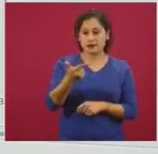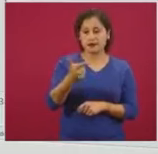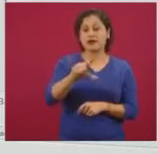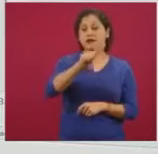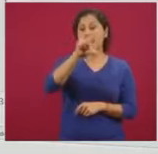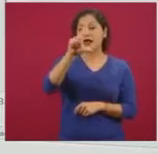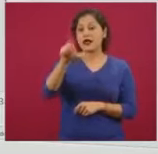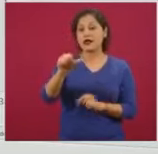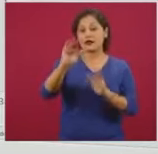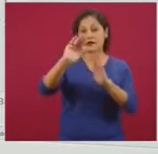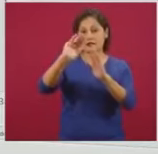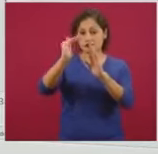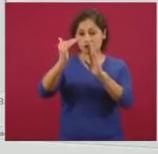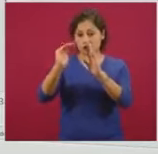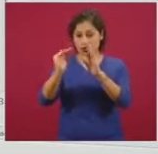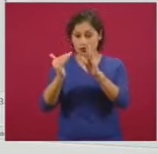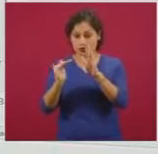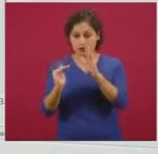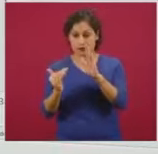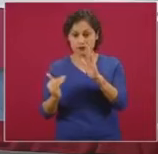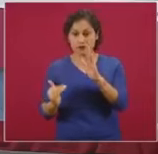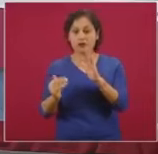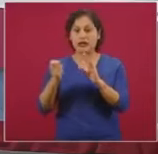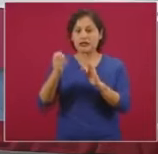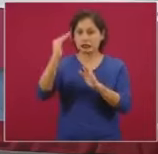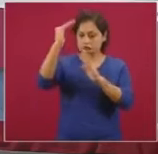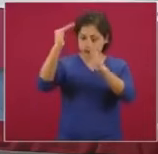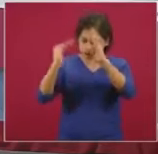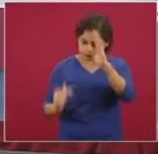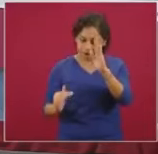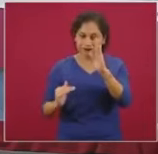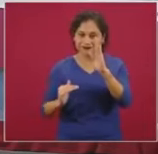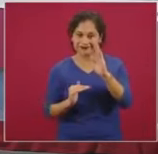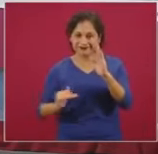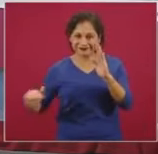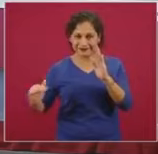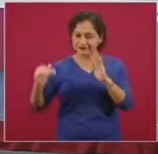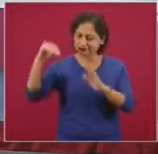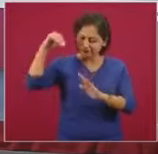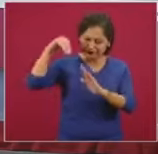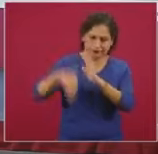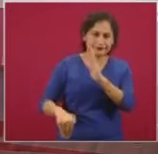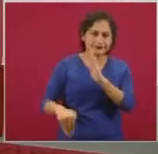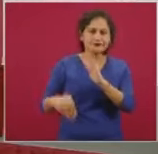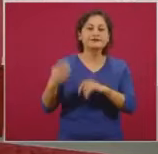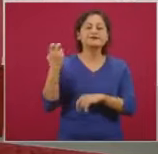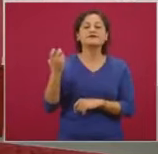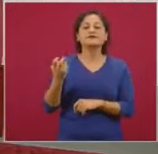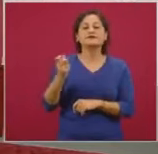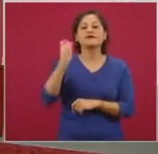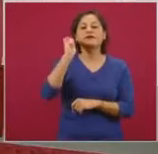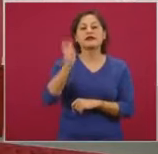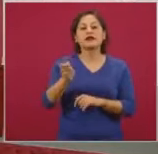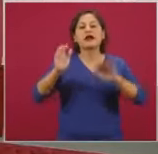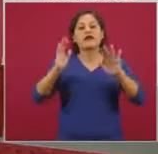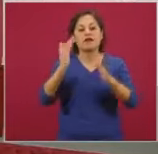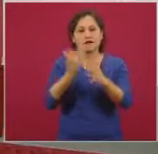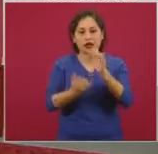un descenso. Estos descensos que van muy por debajo de lo esperado, también son problemas de subregistro